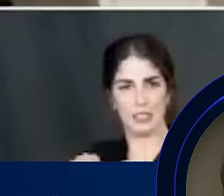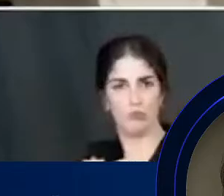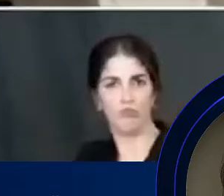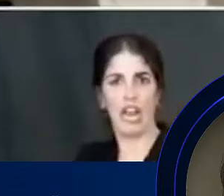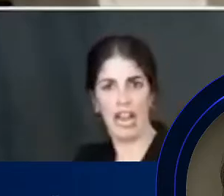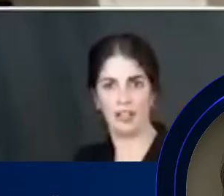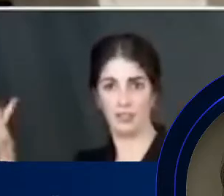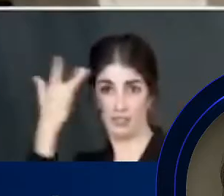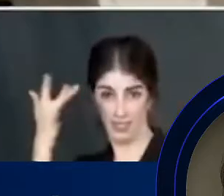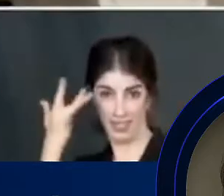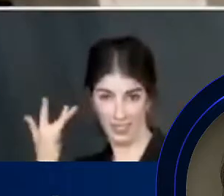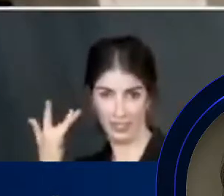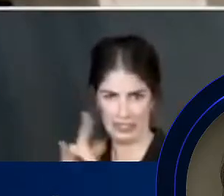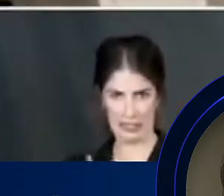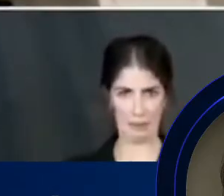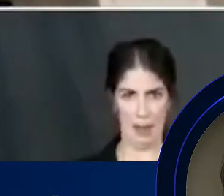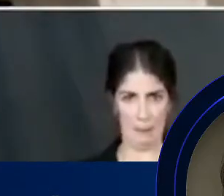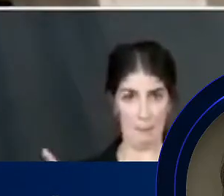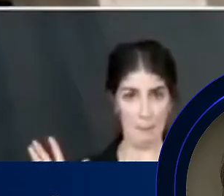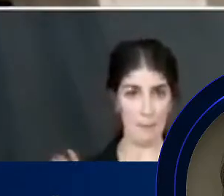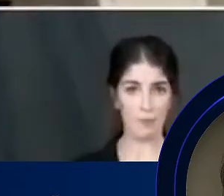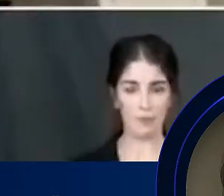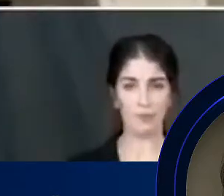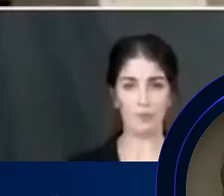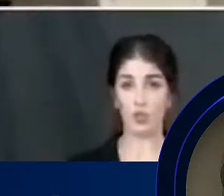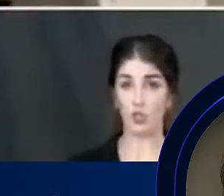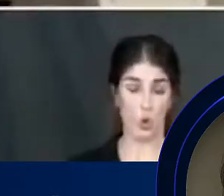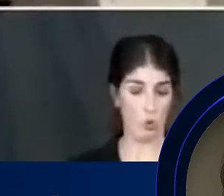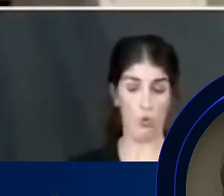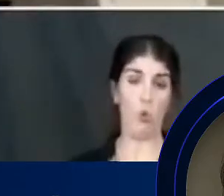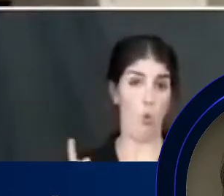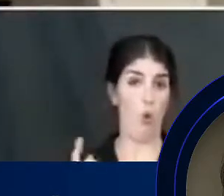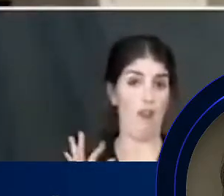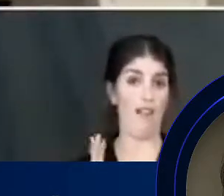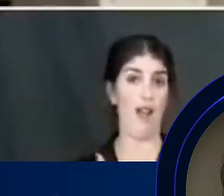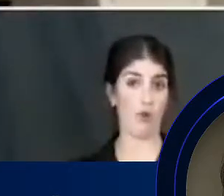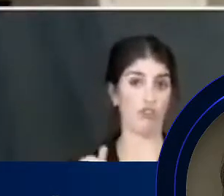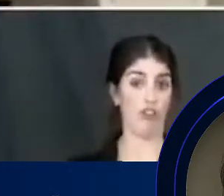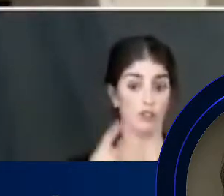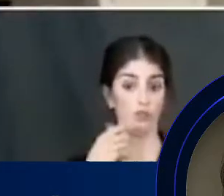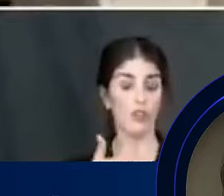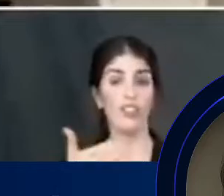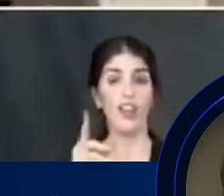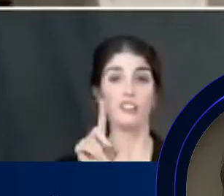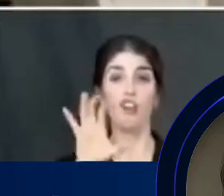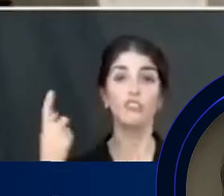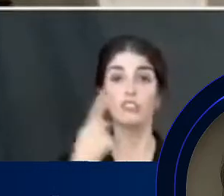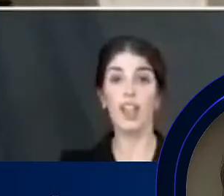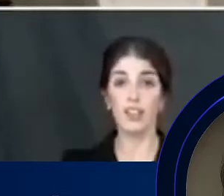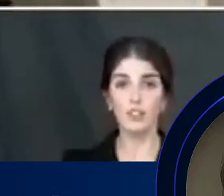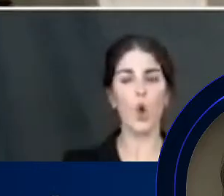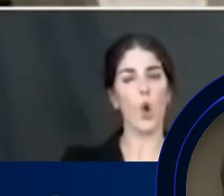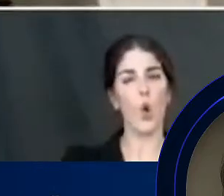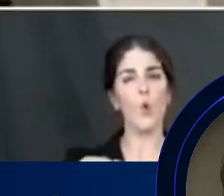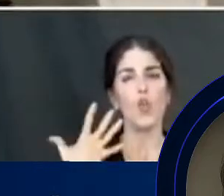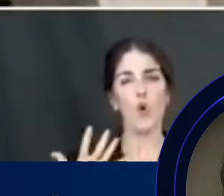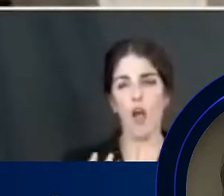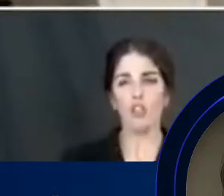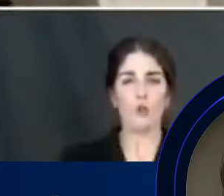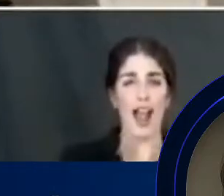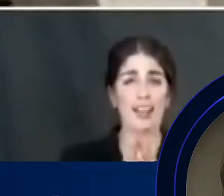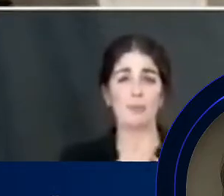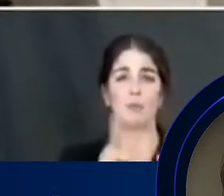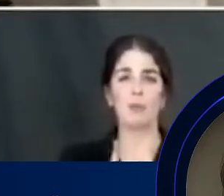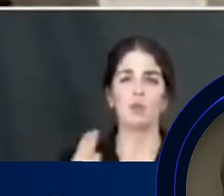para decirlo en pocas palabras, se ha llegado a la conclusión que uno de los factores más decisivos que contribuyeron a